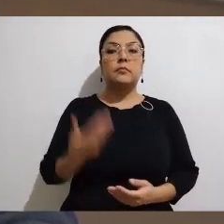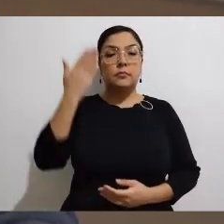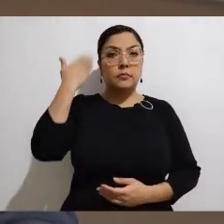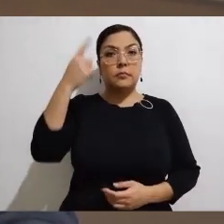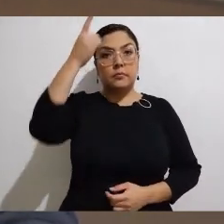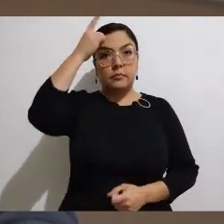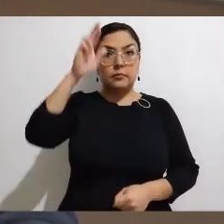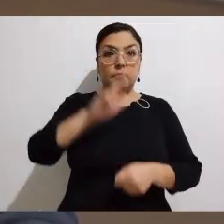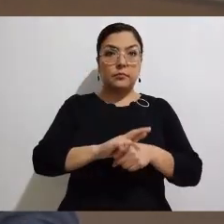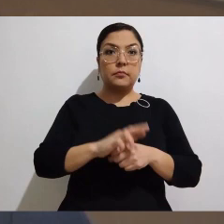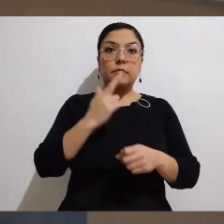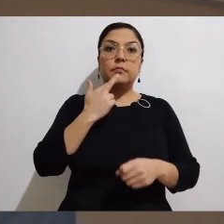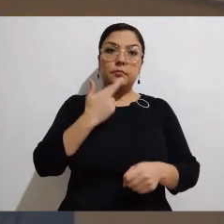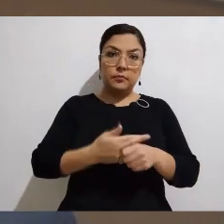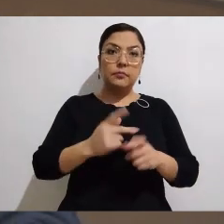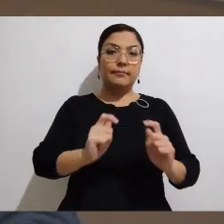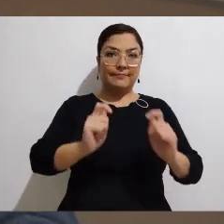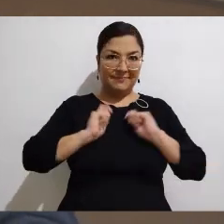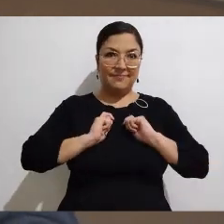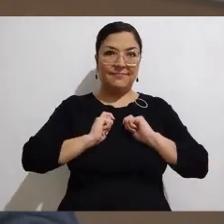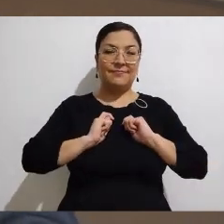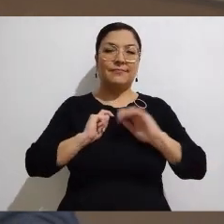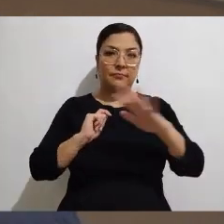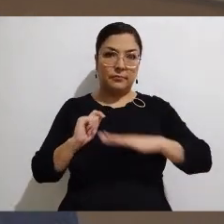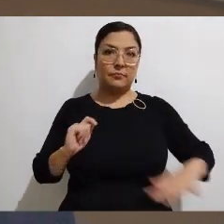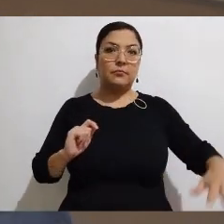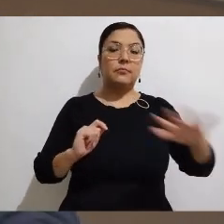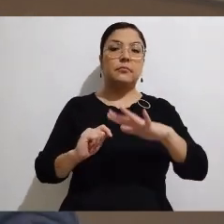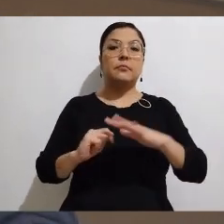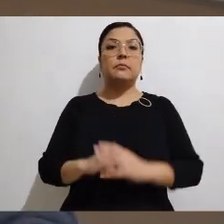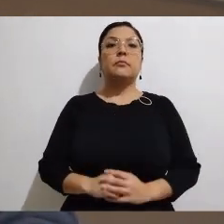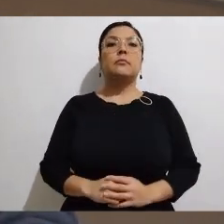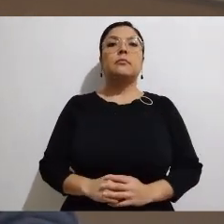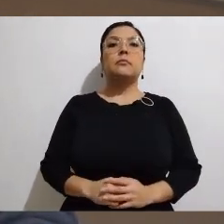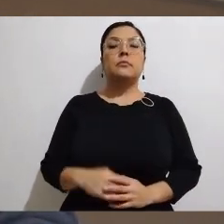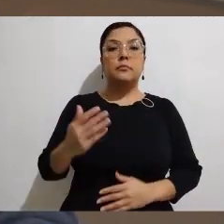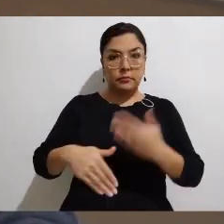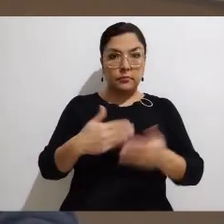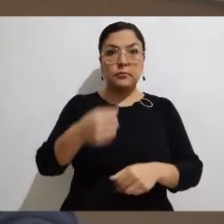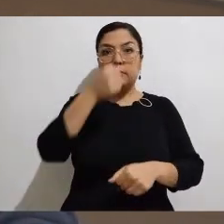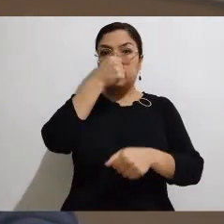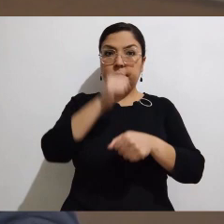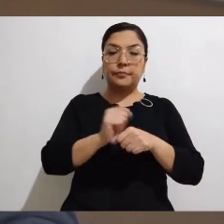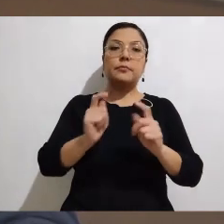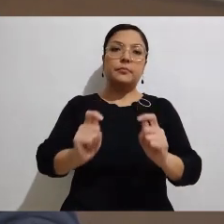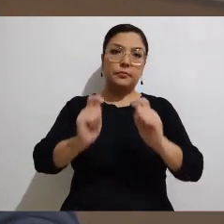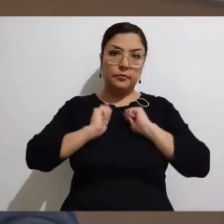Asuntos Jurídicos, fui director de esa área y posteriormente llegué a la titularidad de la Secretaría